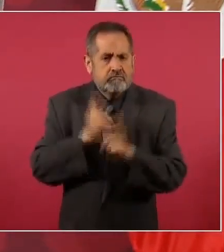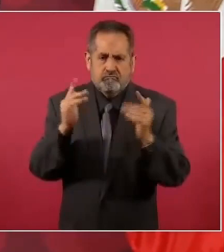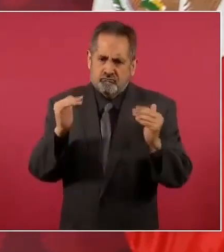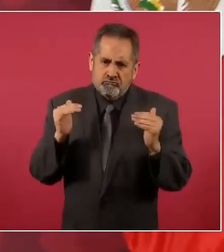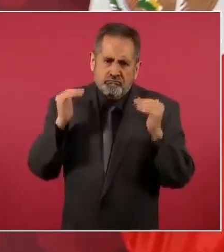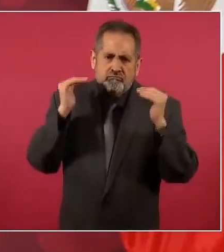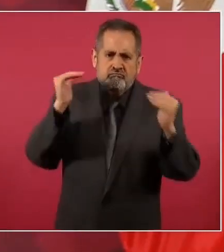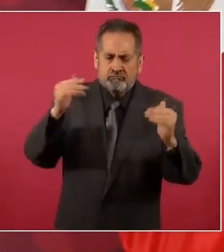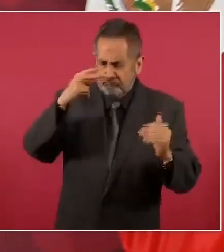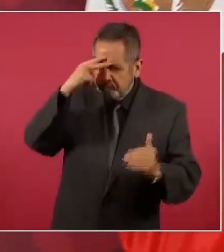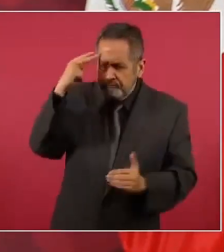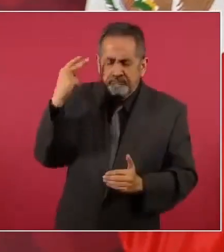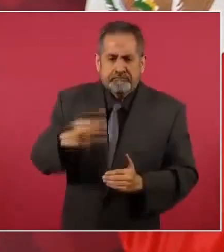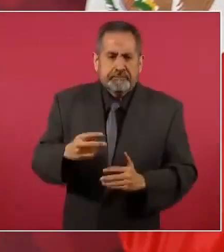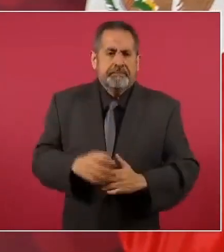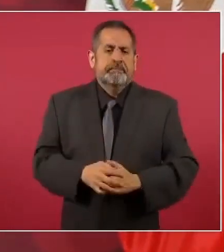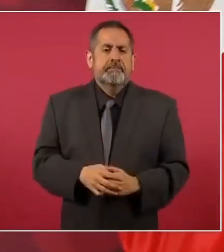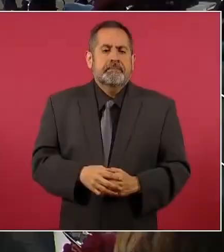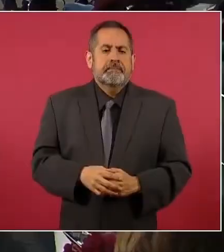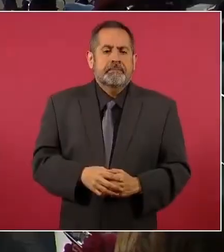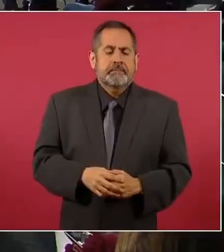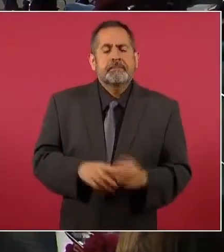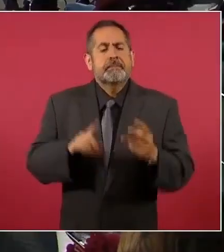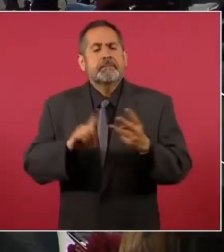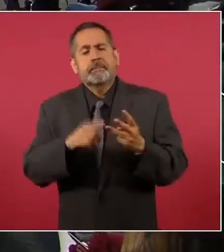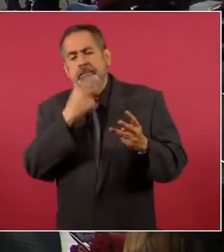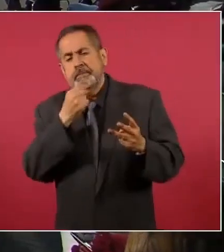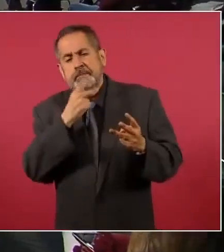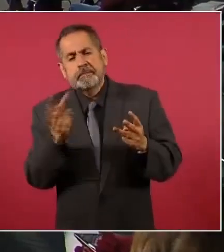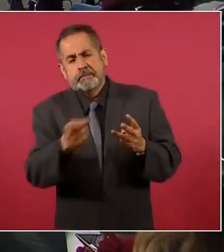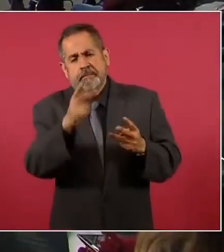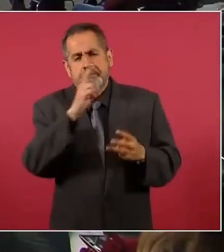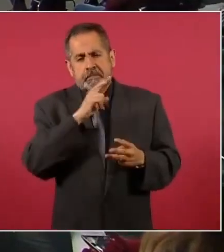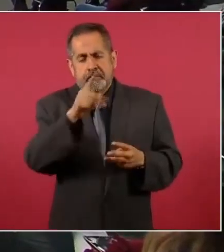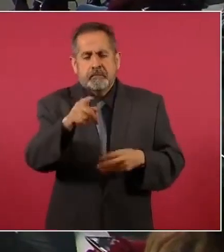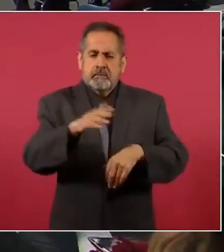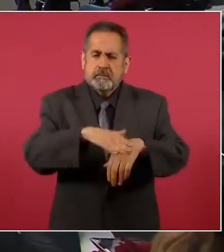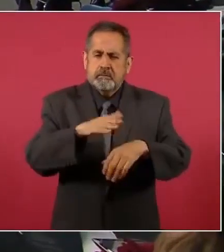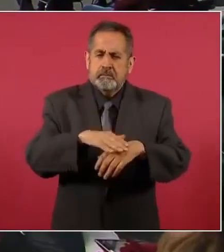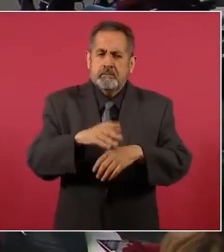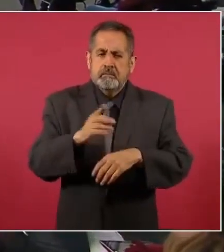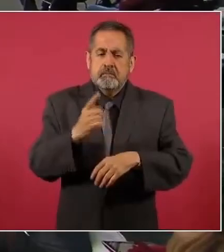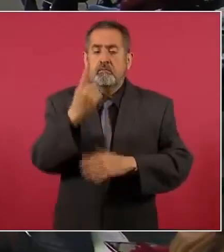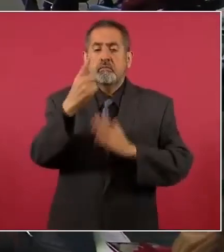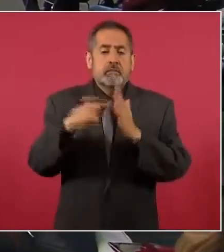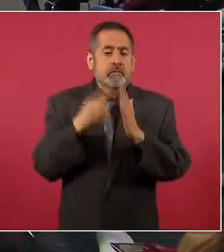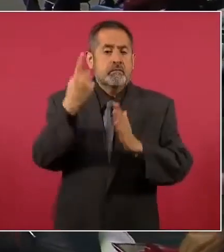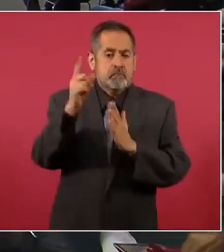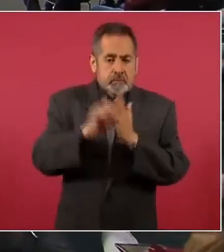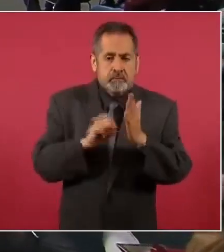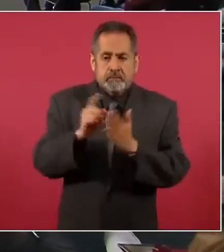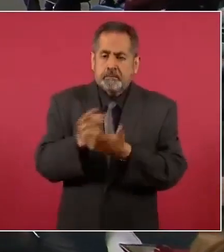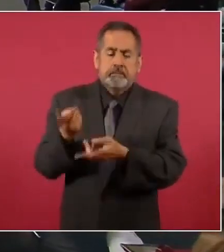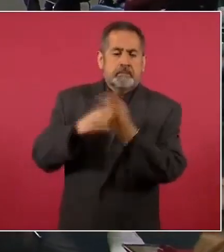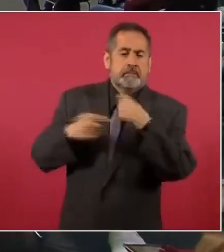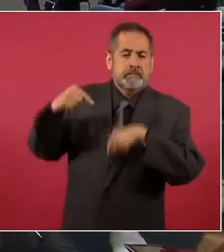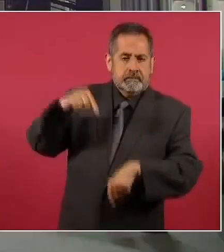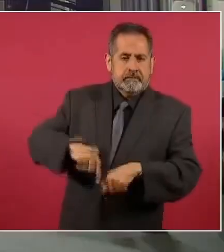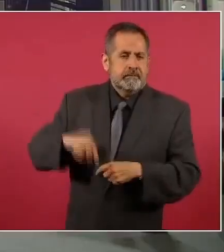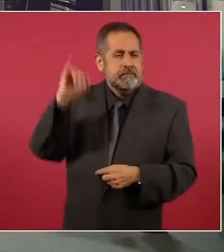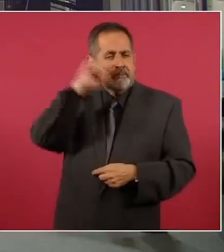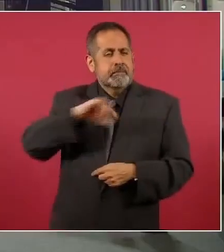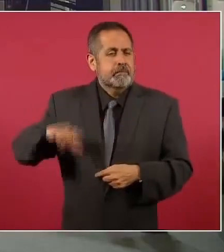extranjero. Y ya muy rápido, señor presidente, usted ha comentado que iba a venir la jefa de gobierno una vez al mes aquí a Palacio Nacional